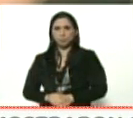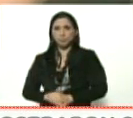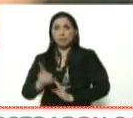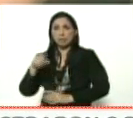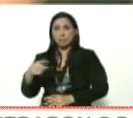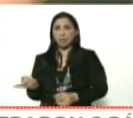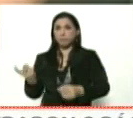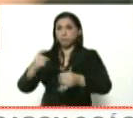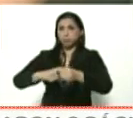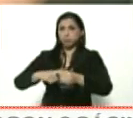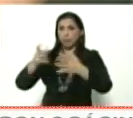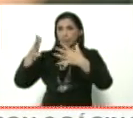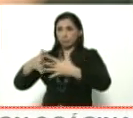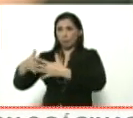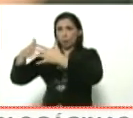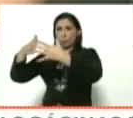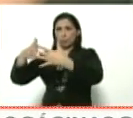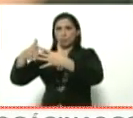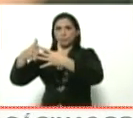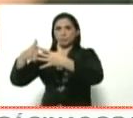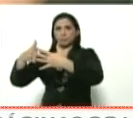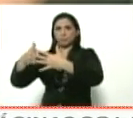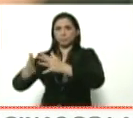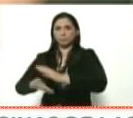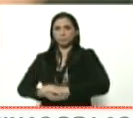incluyendo de los Estados Unidos de Norteamérica,